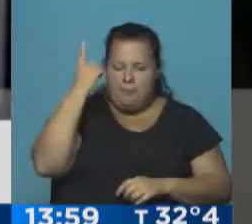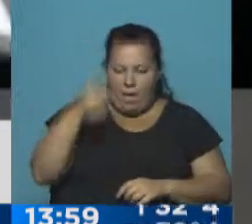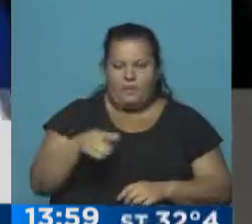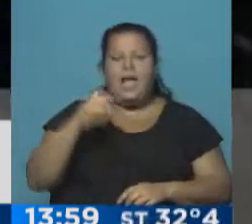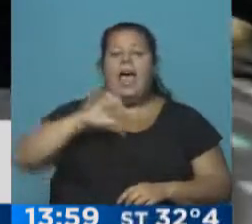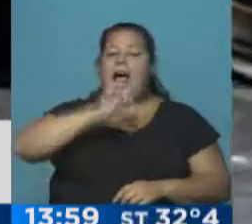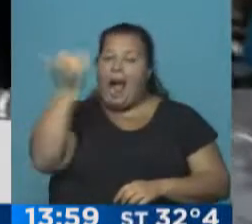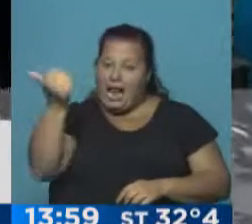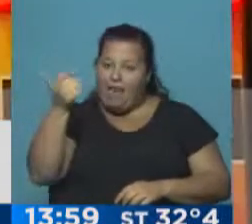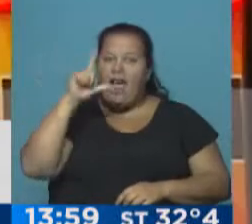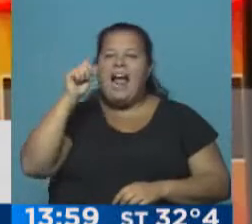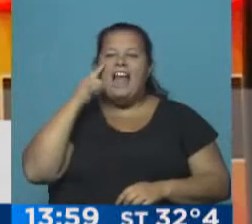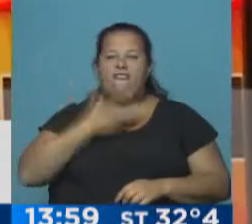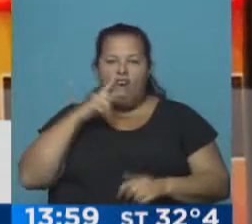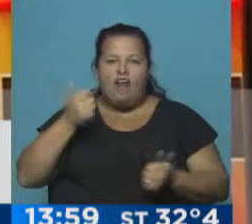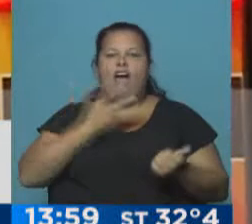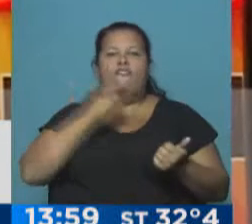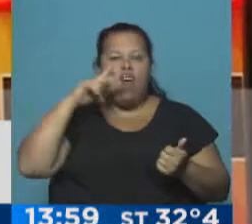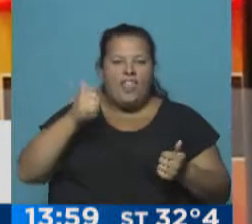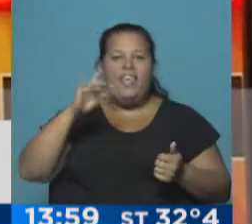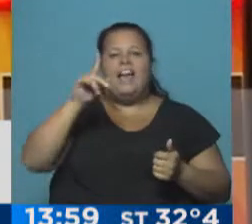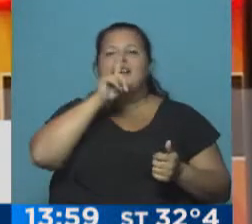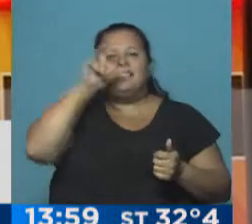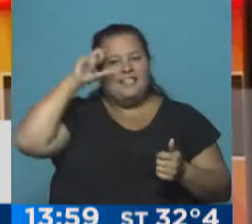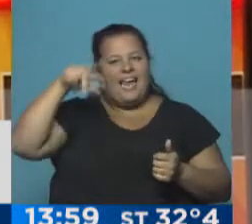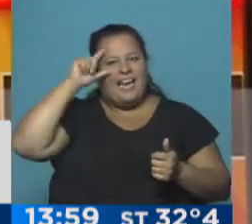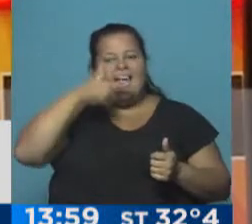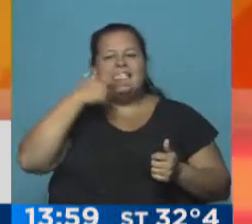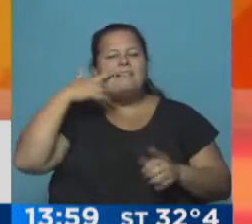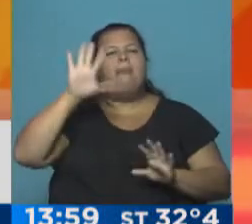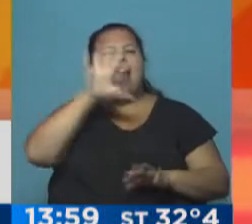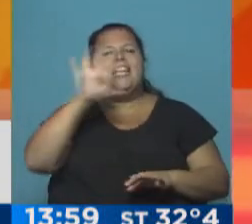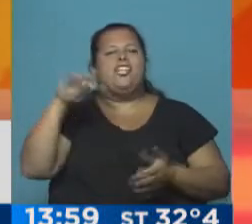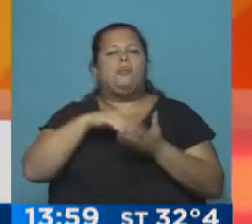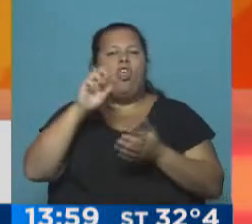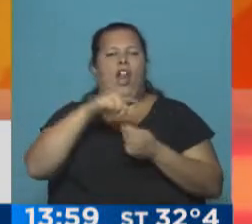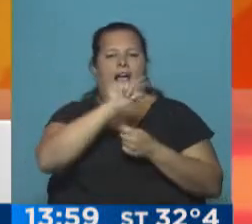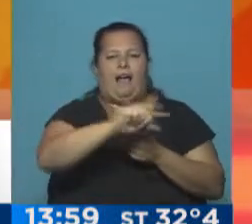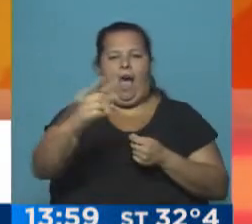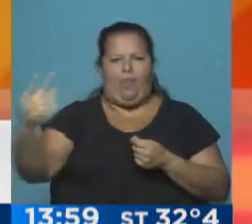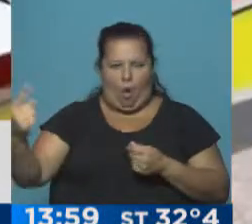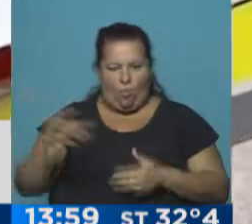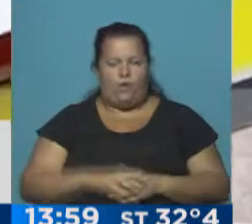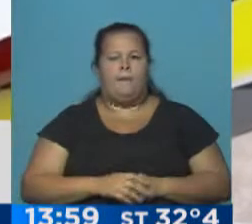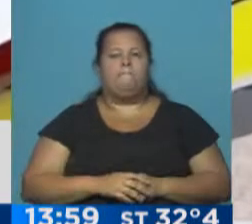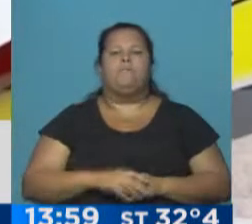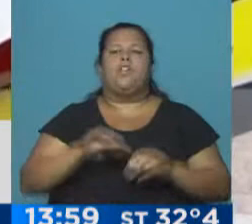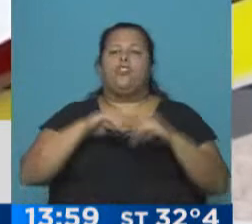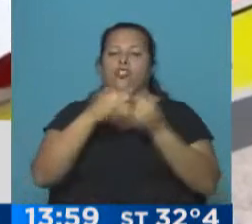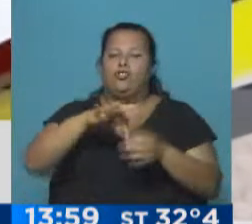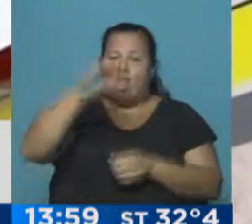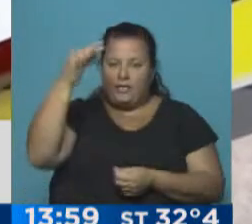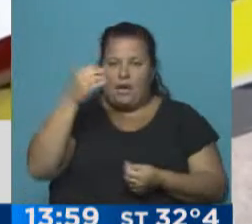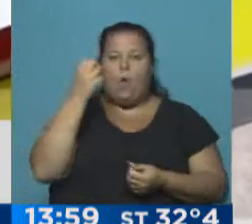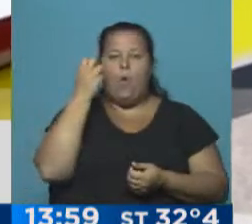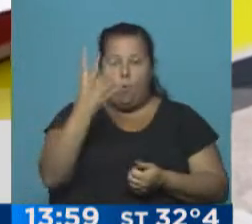Los ganadores de California, Florida y Tennessee se repartirán algo más de 500 millones de dólares cada uno. Los números del sorteo